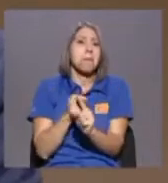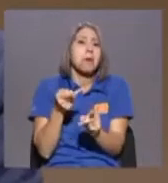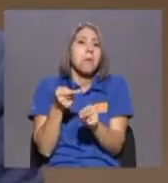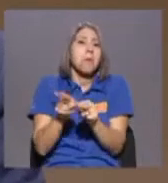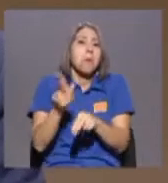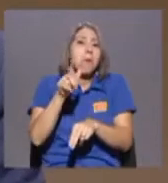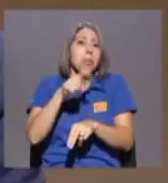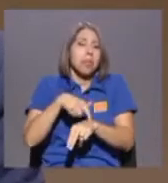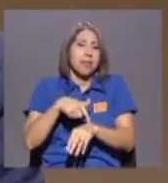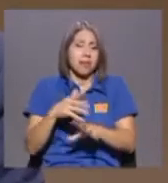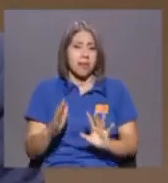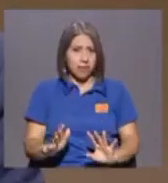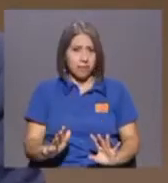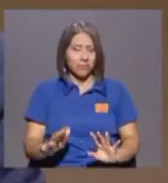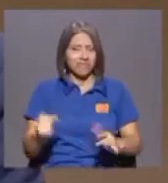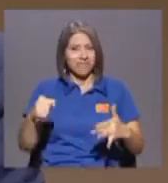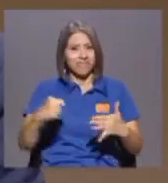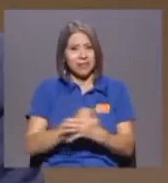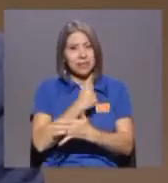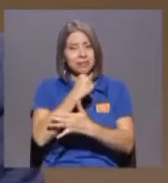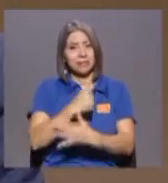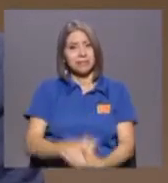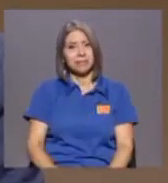primera, desgraciadamente.